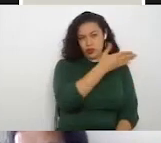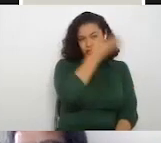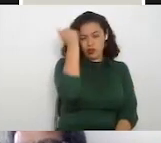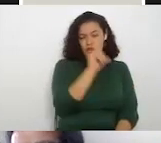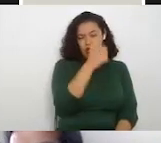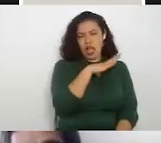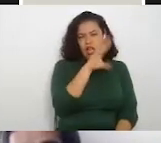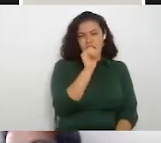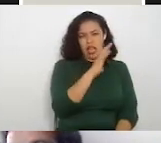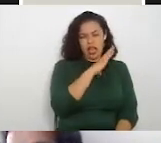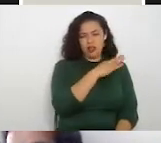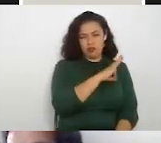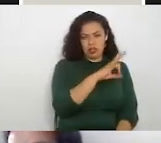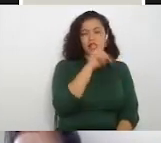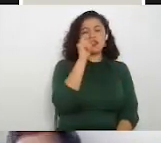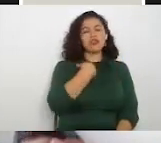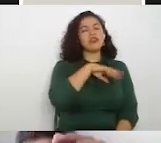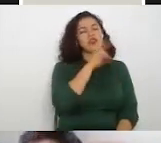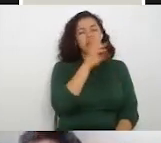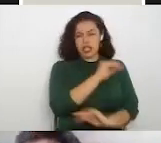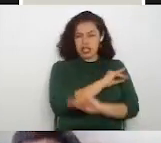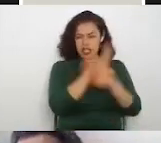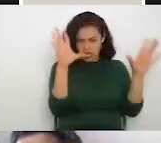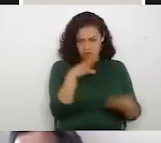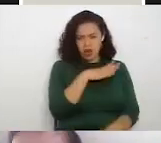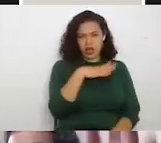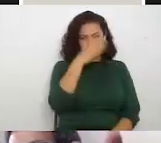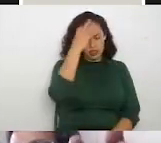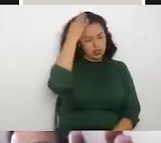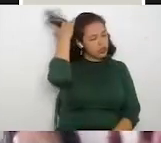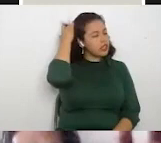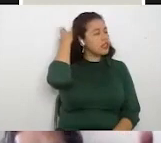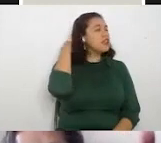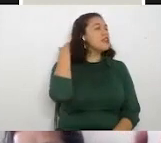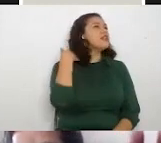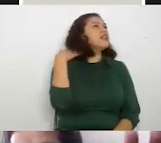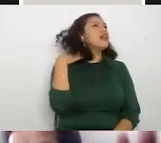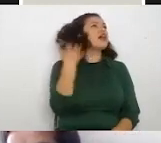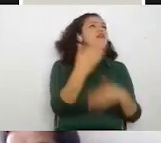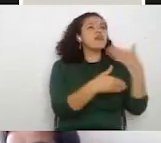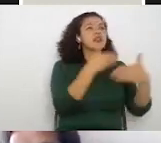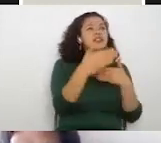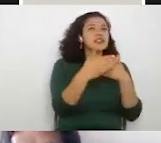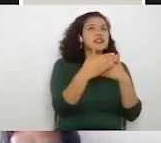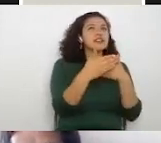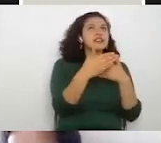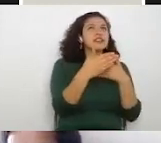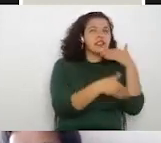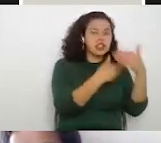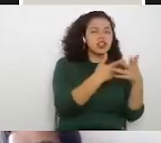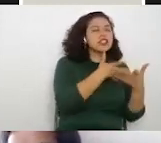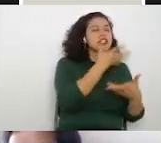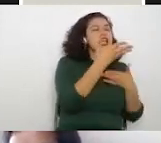pero vemos ahí que efectivamente tenemos nuestro proceso, que es servicios generales, y tenemos ahí